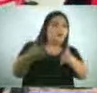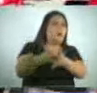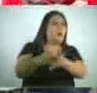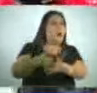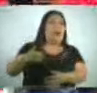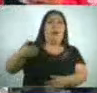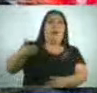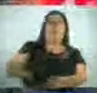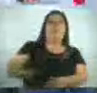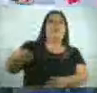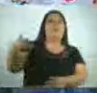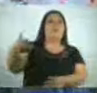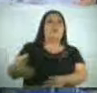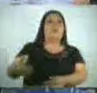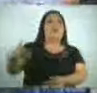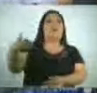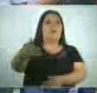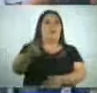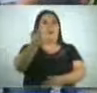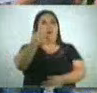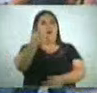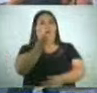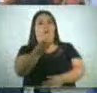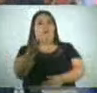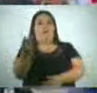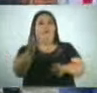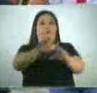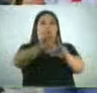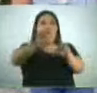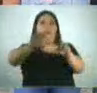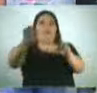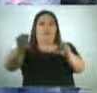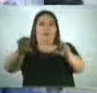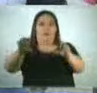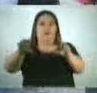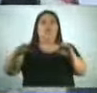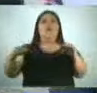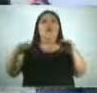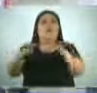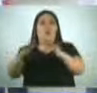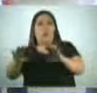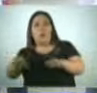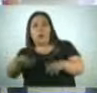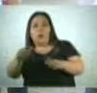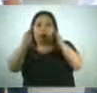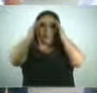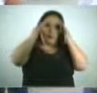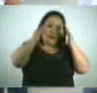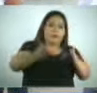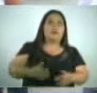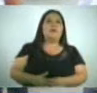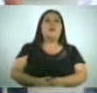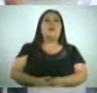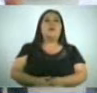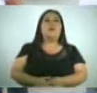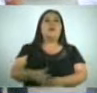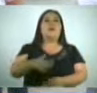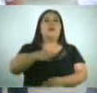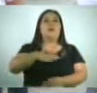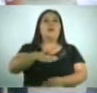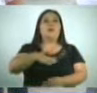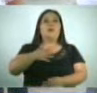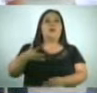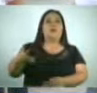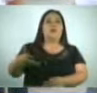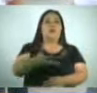año elevan las estadísticas. Los cuerpos de socorro ya están en alerta. Estamos hablando que por cada puesto de